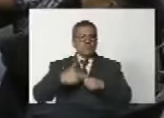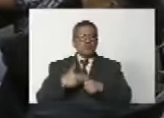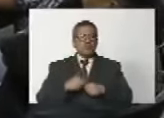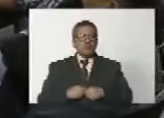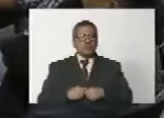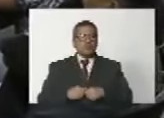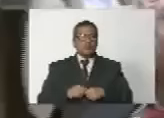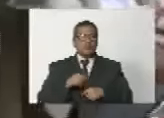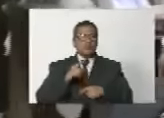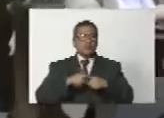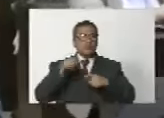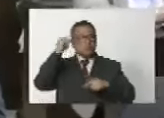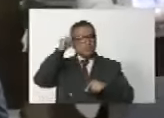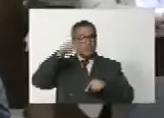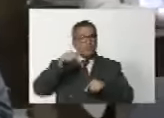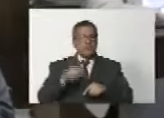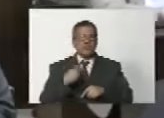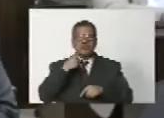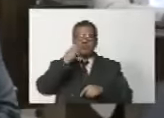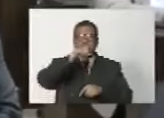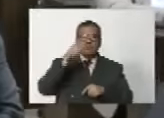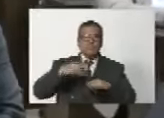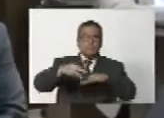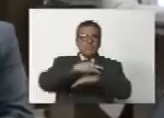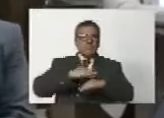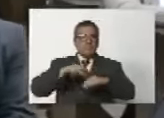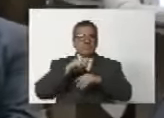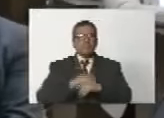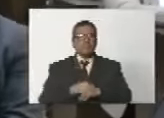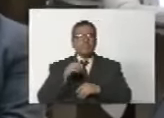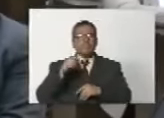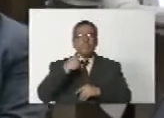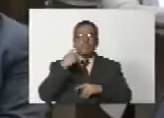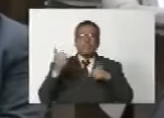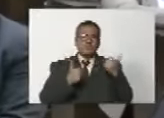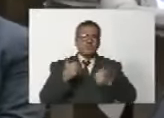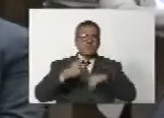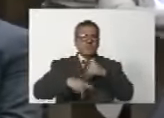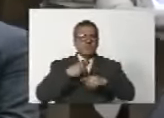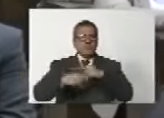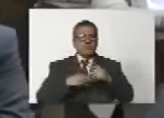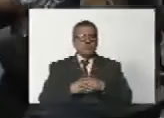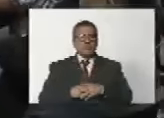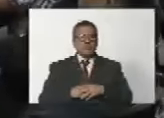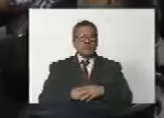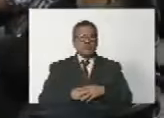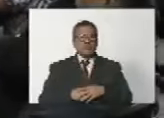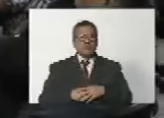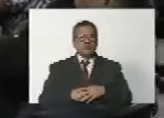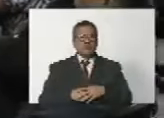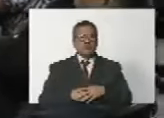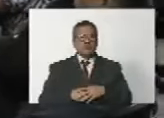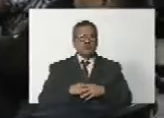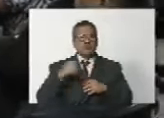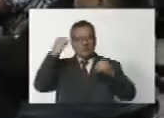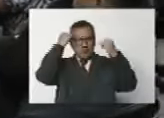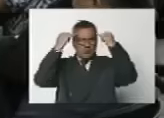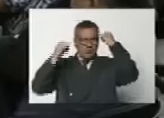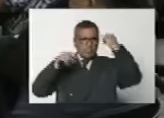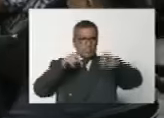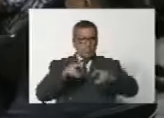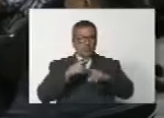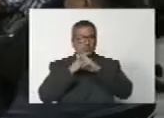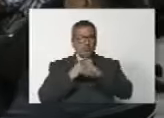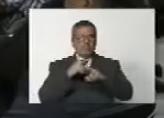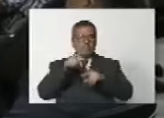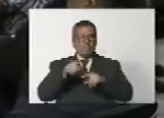petróleo. Hoy una periodista le preguntó al ministro Tellecea, ¿en cuánto está la producción? Y él inteligentemente le